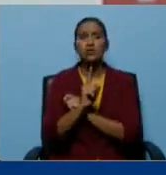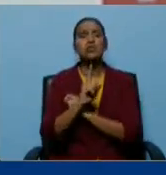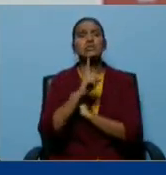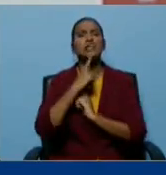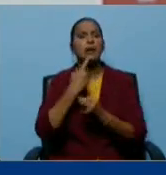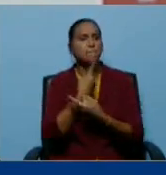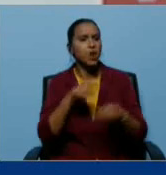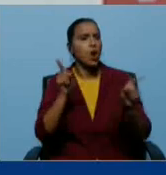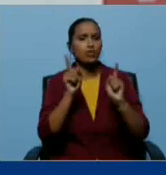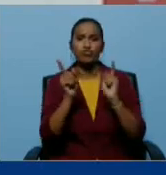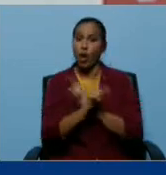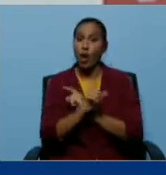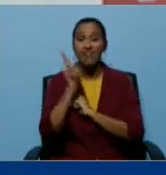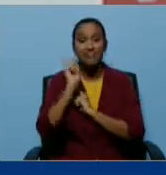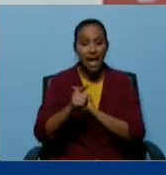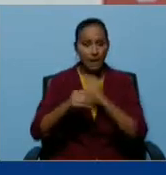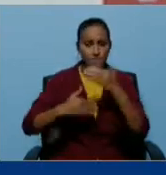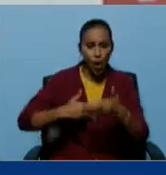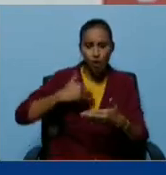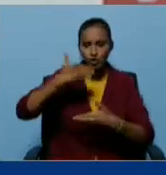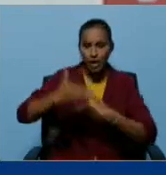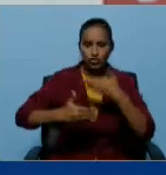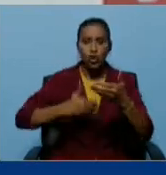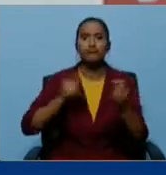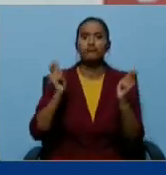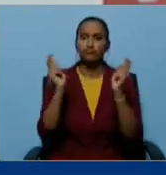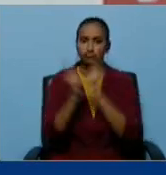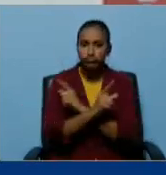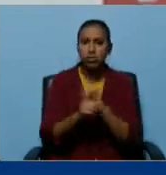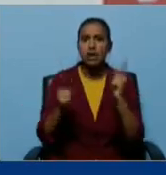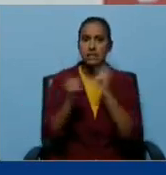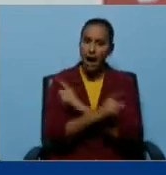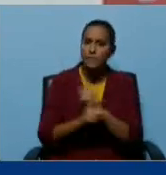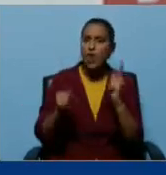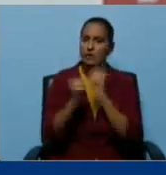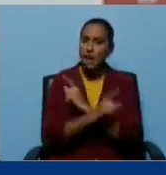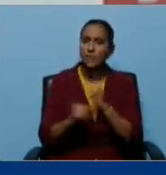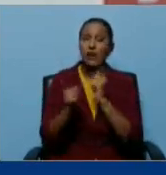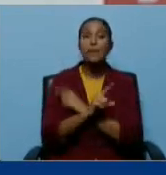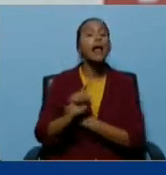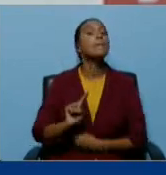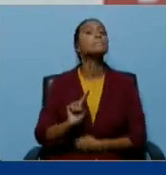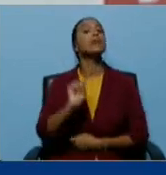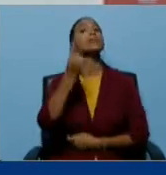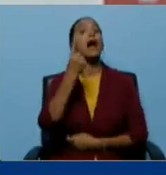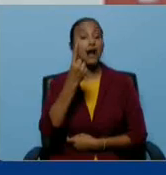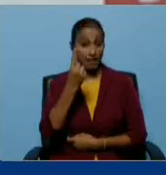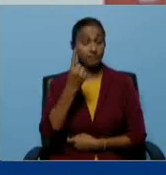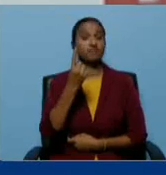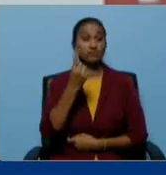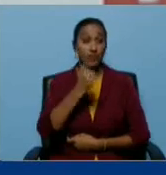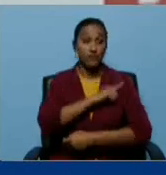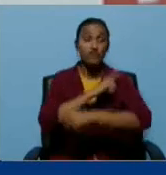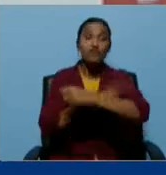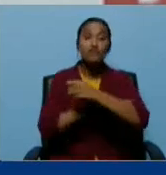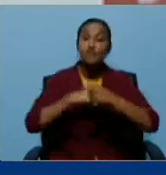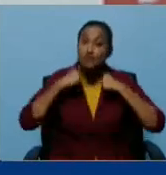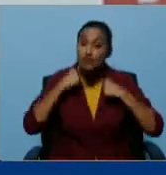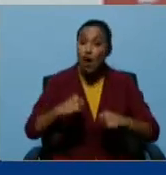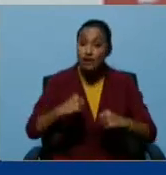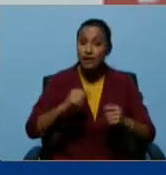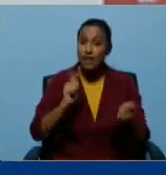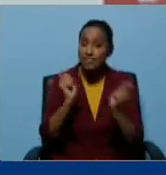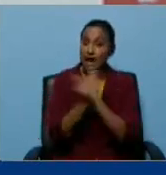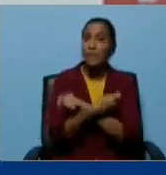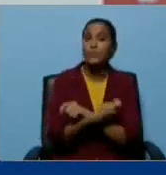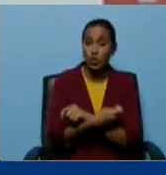por procesos. Y la primera fuerza transformadora en esa